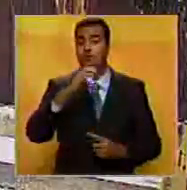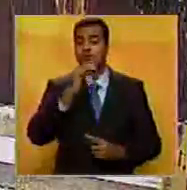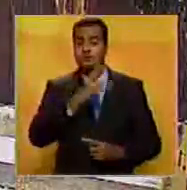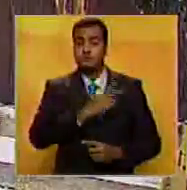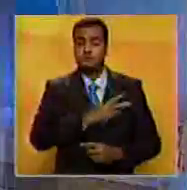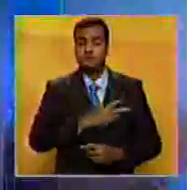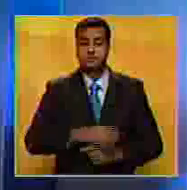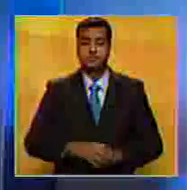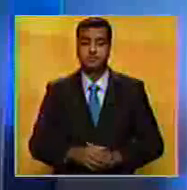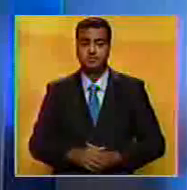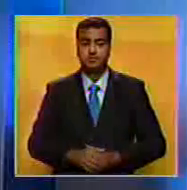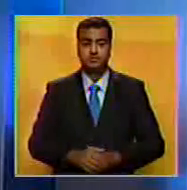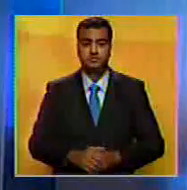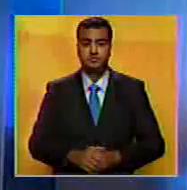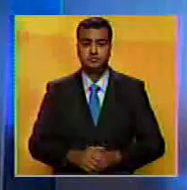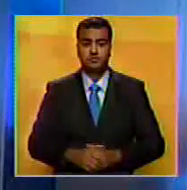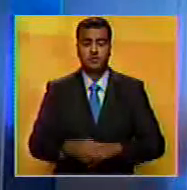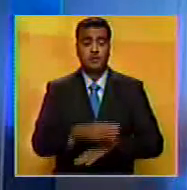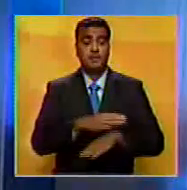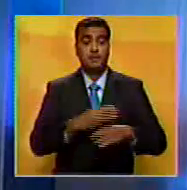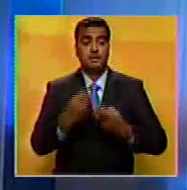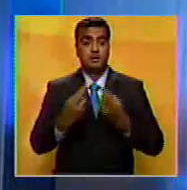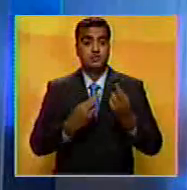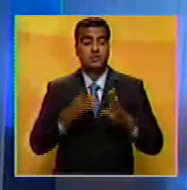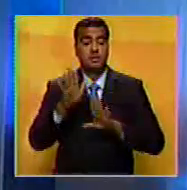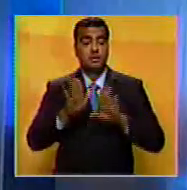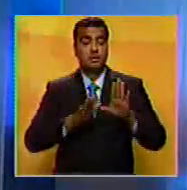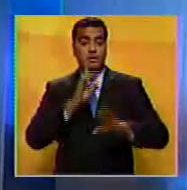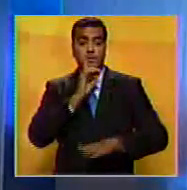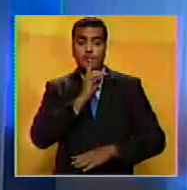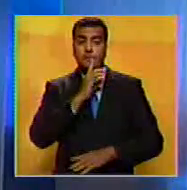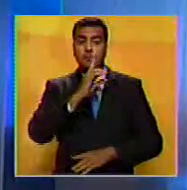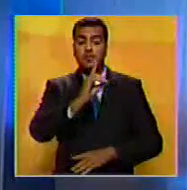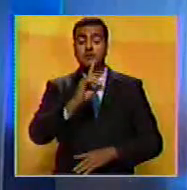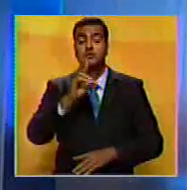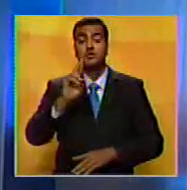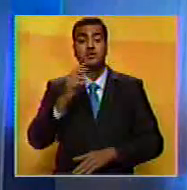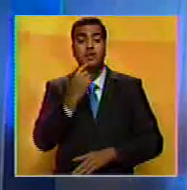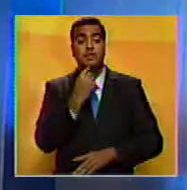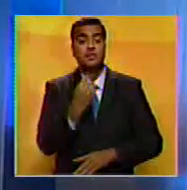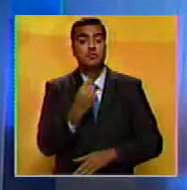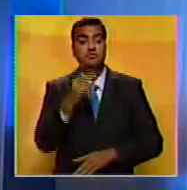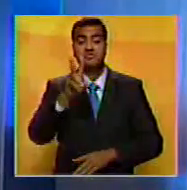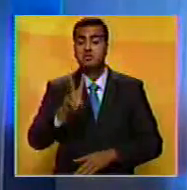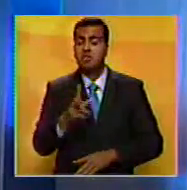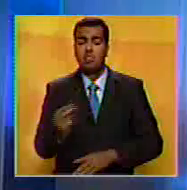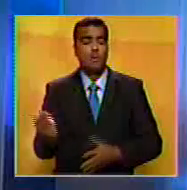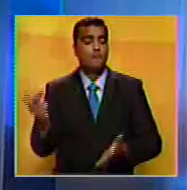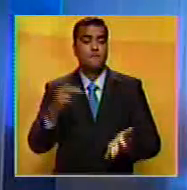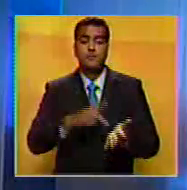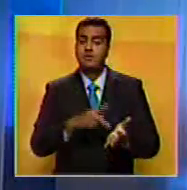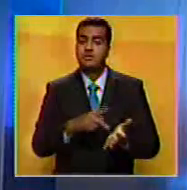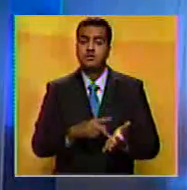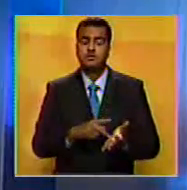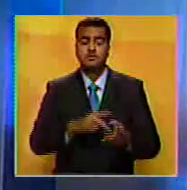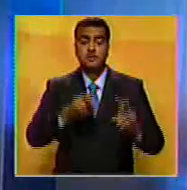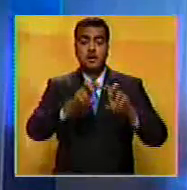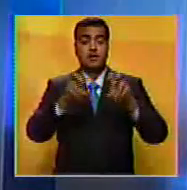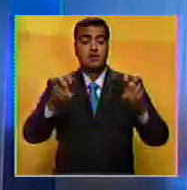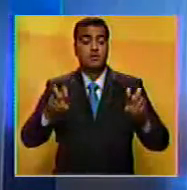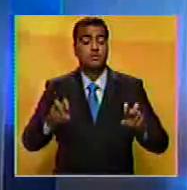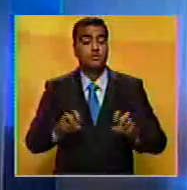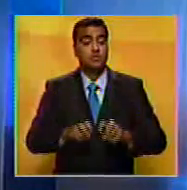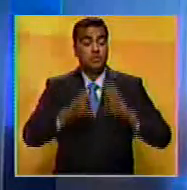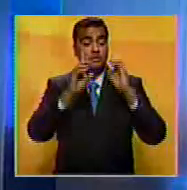Noticiero Venevisión. La ministra de Relaciones Exteriores, Delcy Rodríguez, afirmó que Venezuela no participará de las reuniones ni